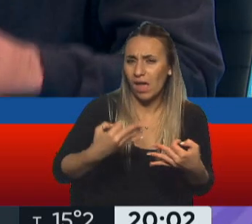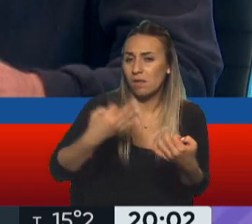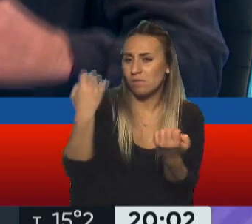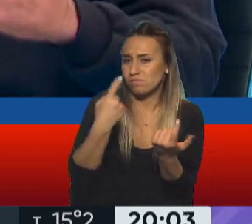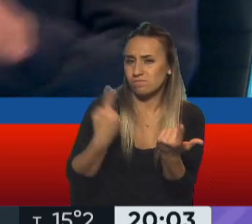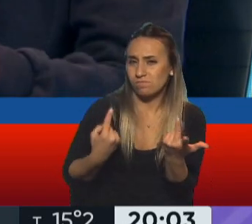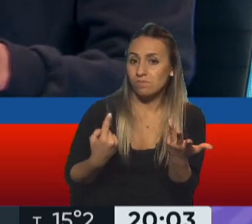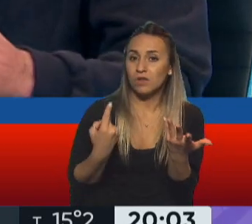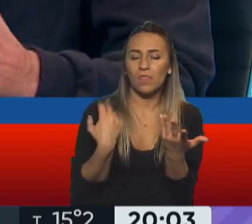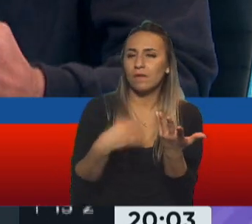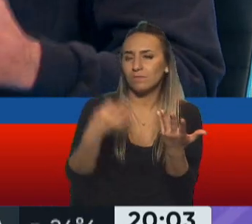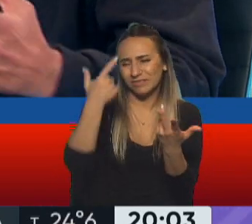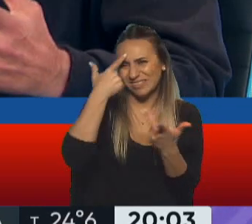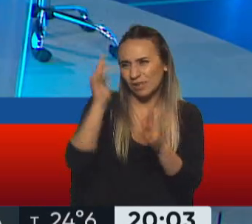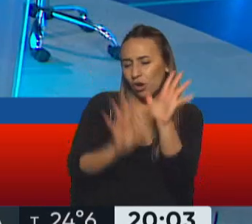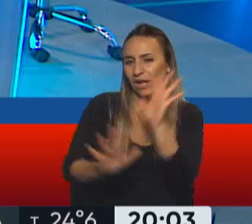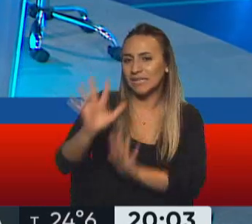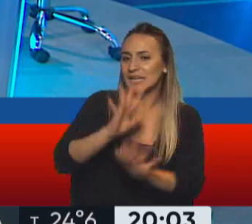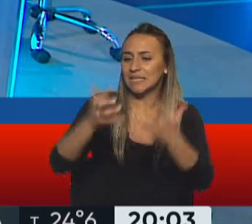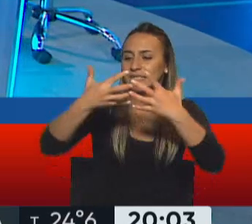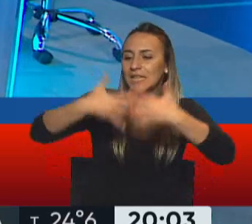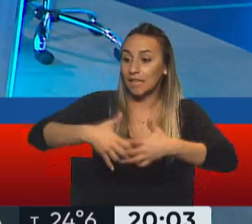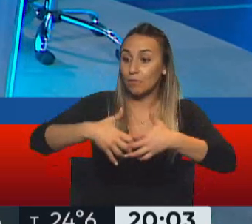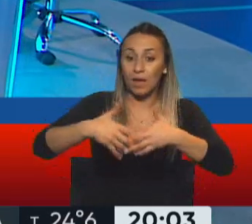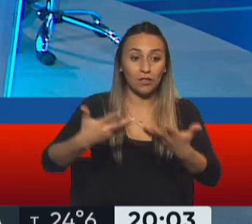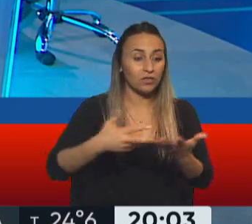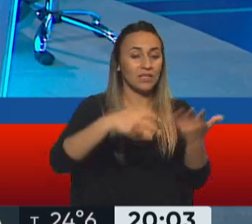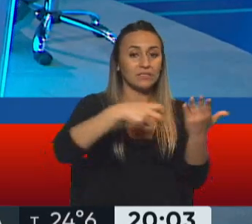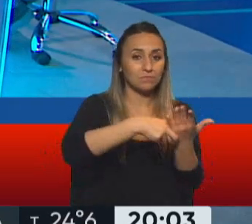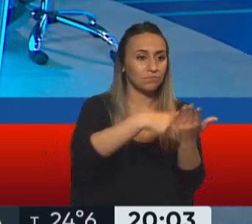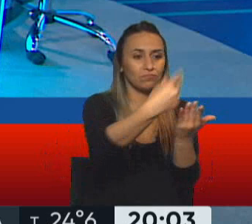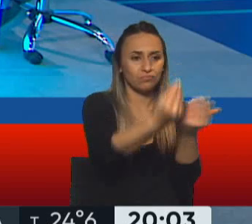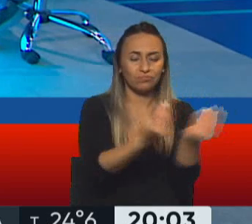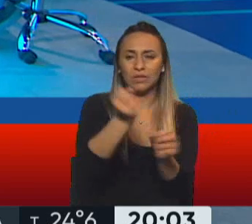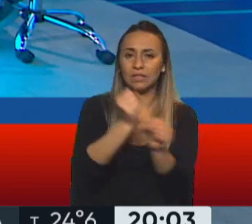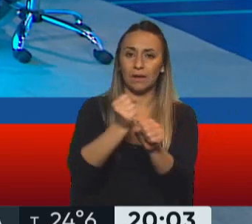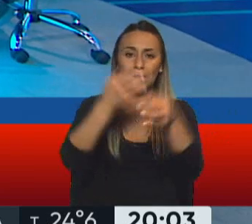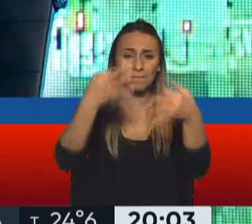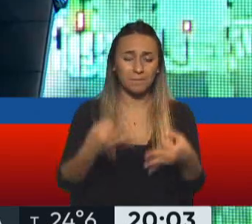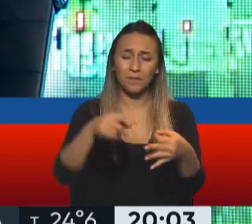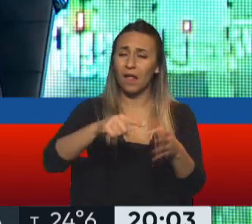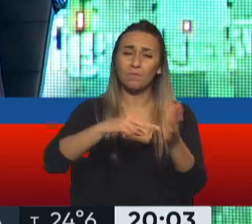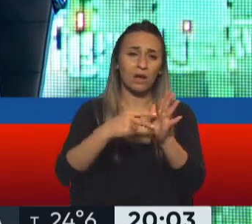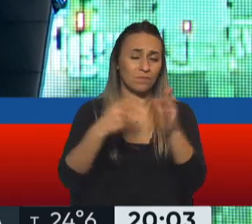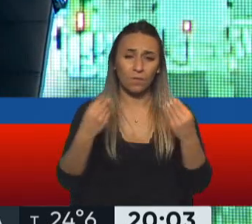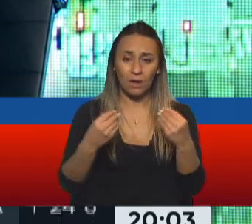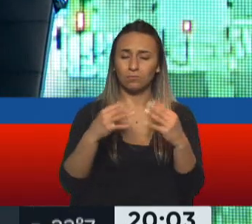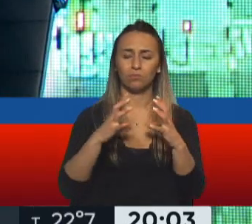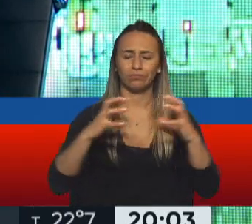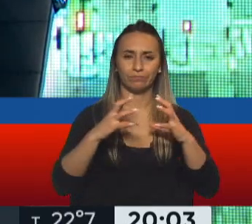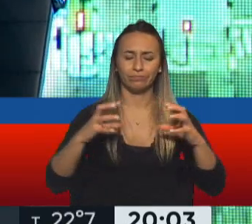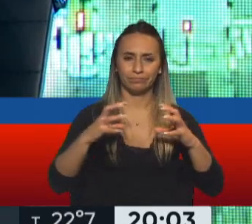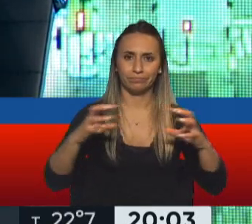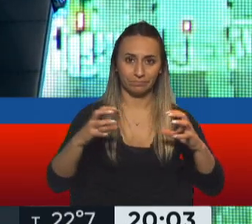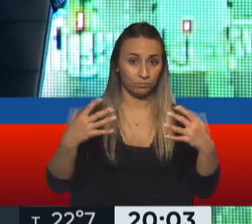el dispositivo para que pueda hacer ese trabajo. Me parece que esto de la Corte siguen siendo chispazos de un problema mucho más general, los síntomas de un problema más general,